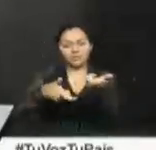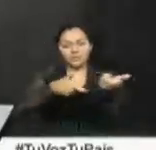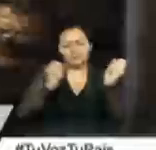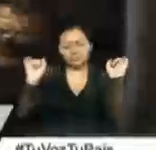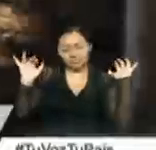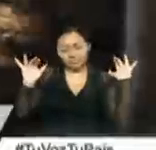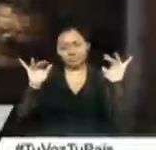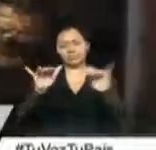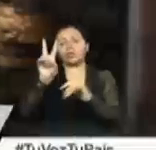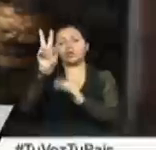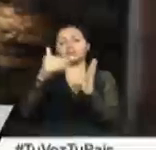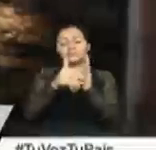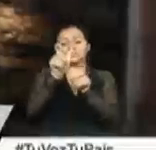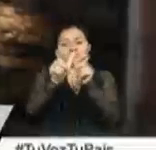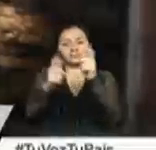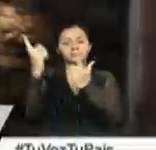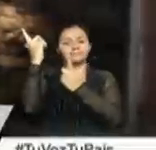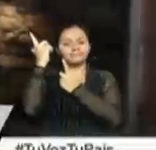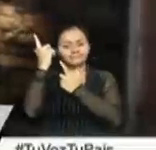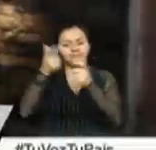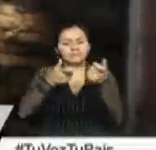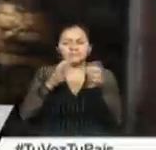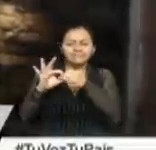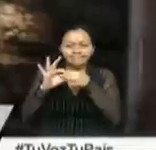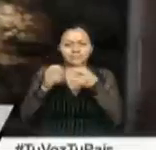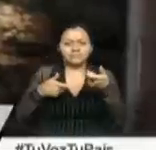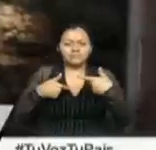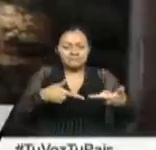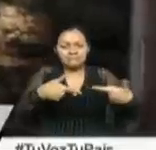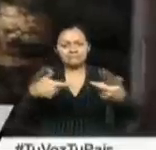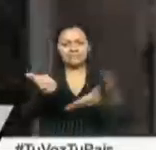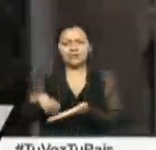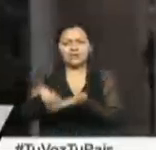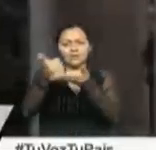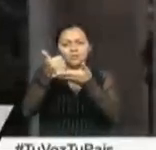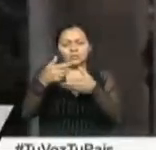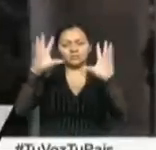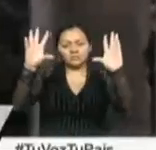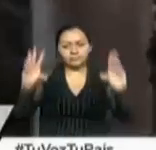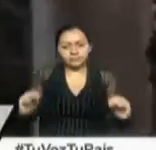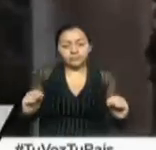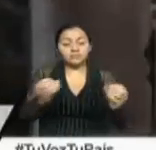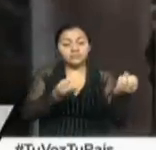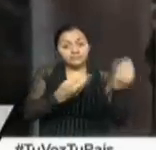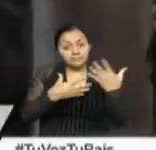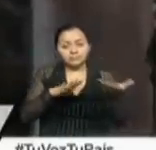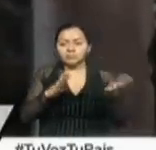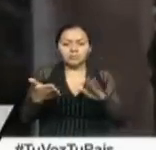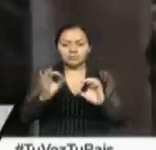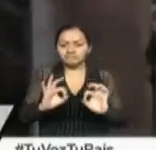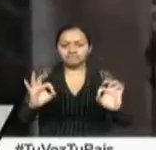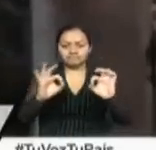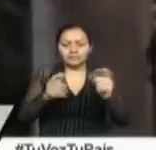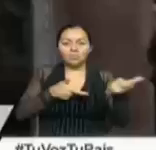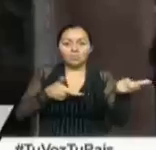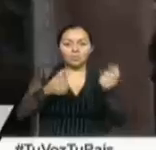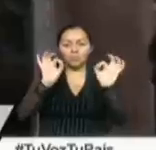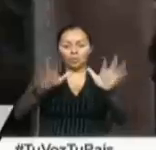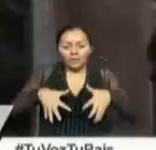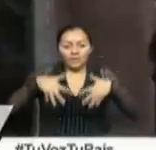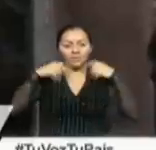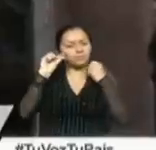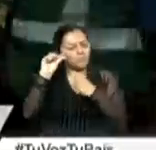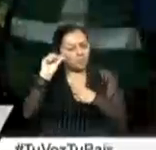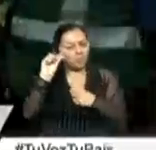bomberos, policías, soldados y colaboradores. Según reportes de las autoridades, no hubo fallecidos y un bombero sufrió quemaduras